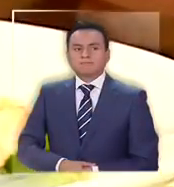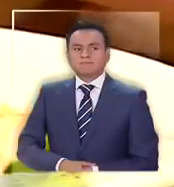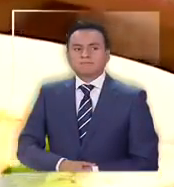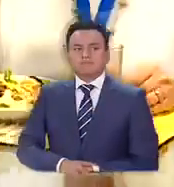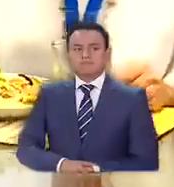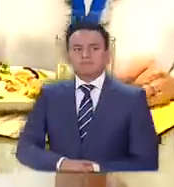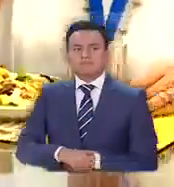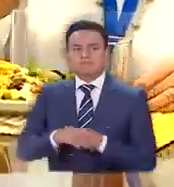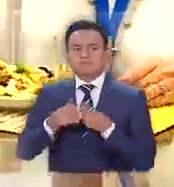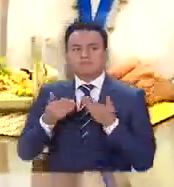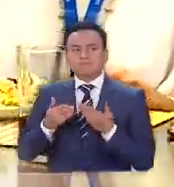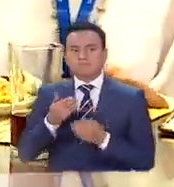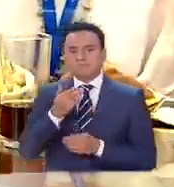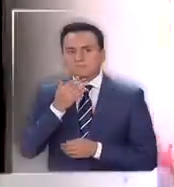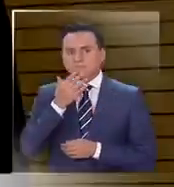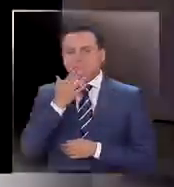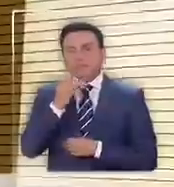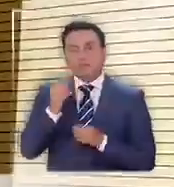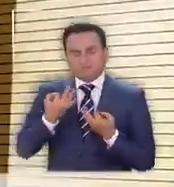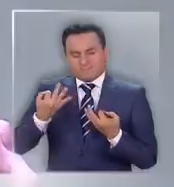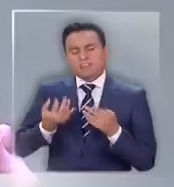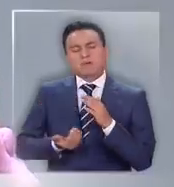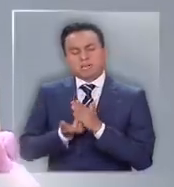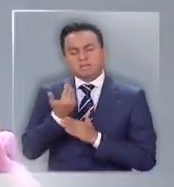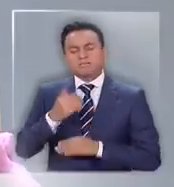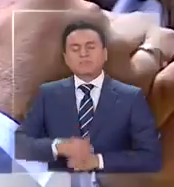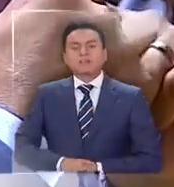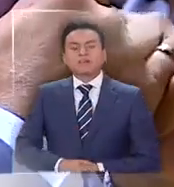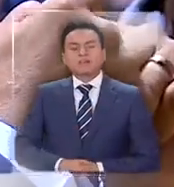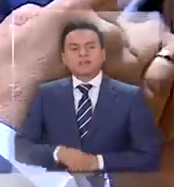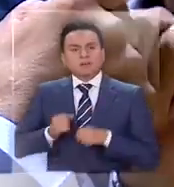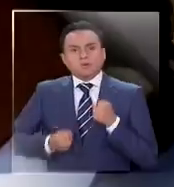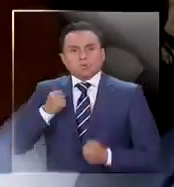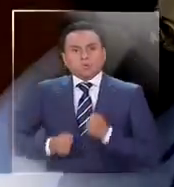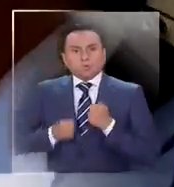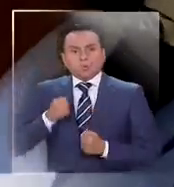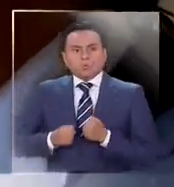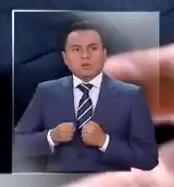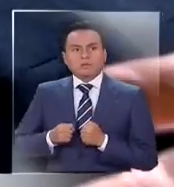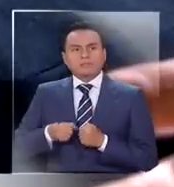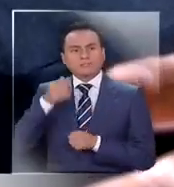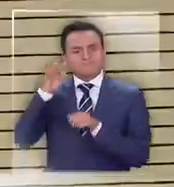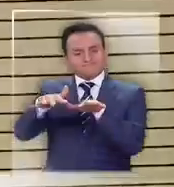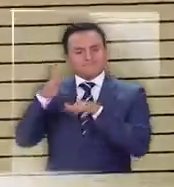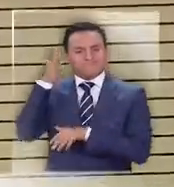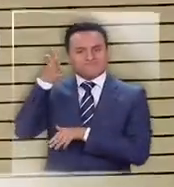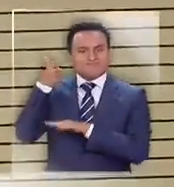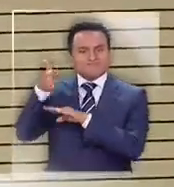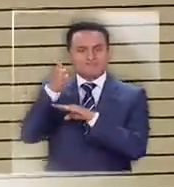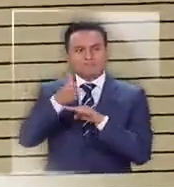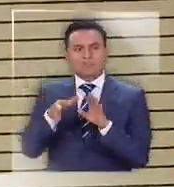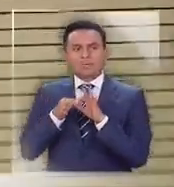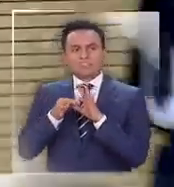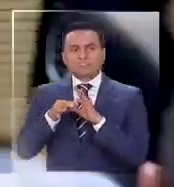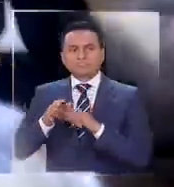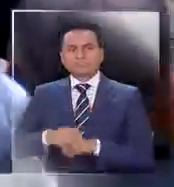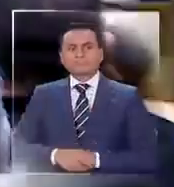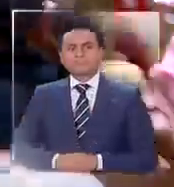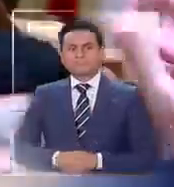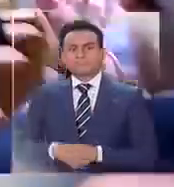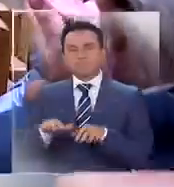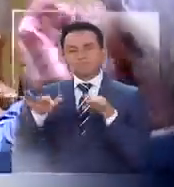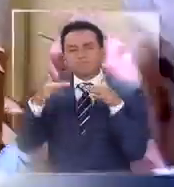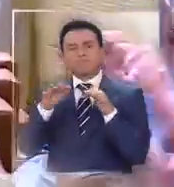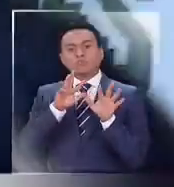Ahora el día estaba exquisita la mañana. Y a seguir corriendo, participando en seminarios. Muchas gracias.